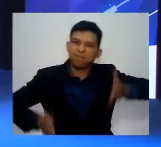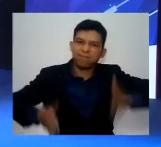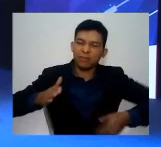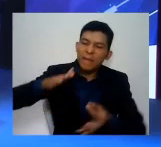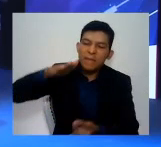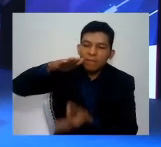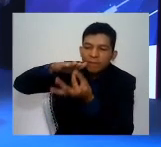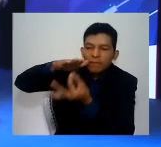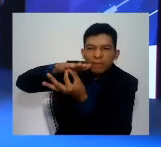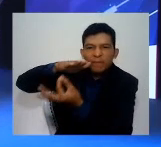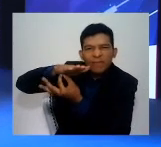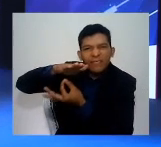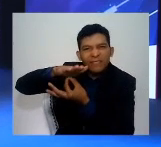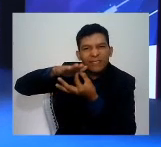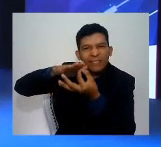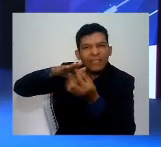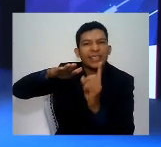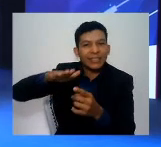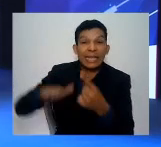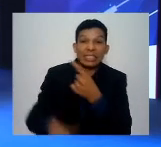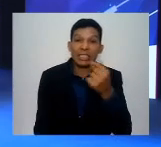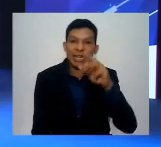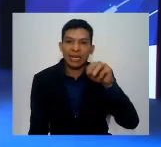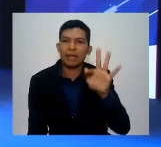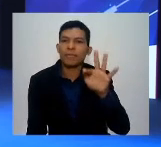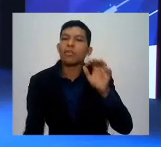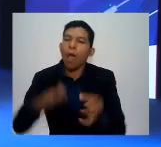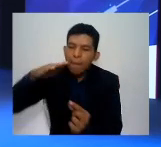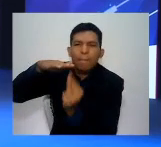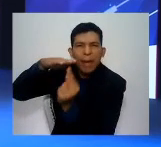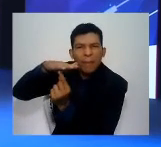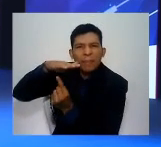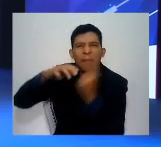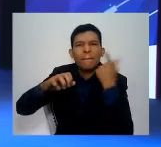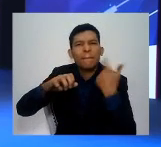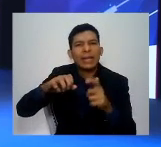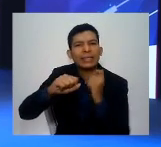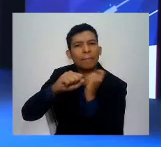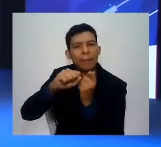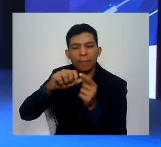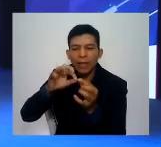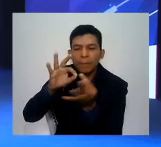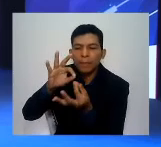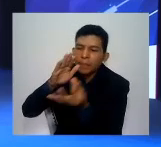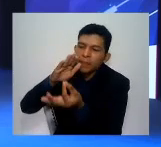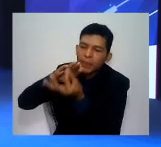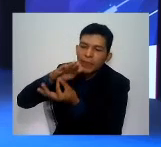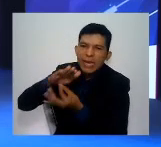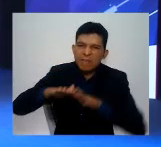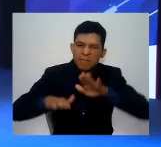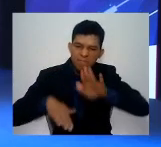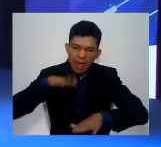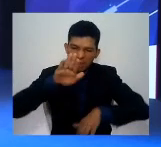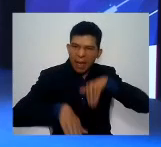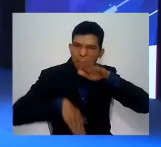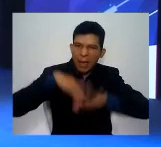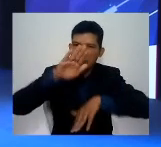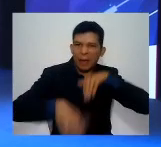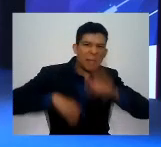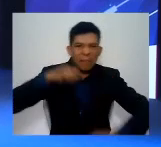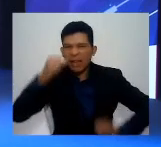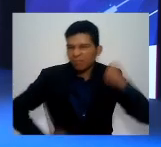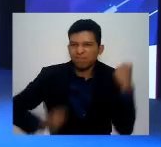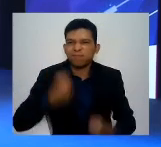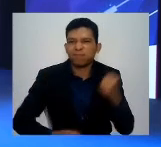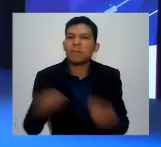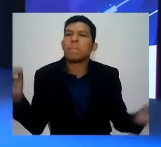era alguien con una camarita allí sentado, ¿cierto? Mirando, y entonces le decía, no, es que este llegó primero que el otro, mírelo aquí, la manito, no sé